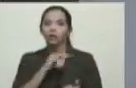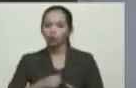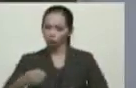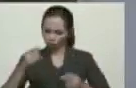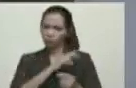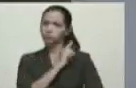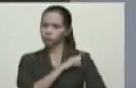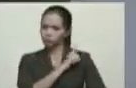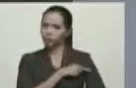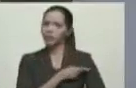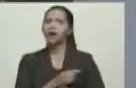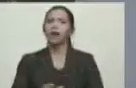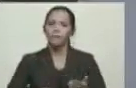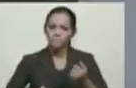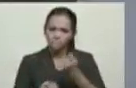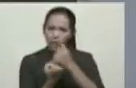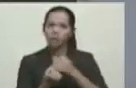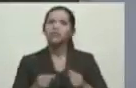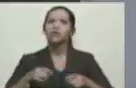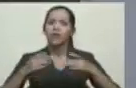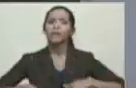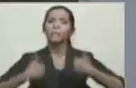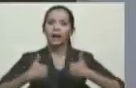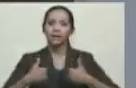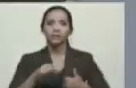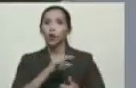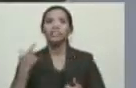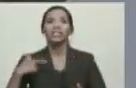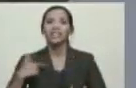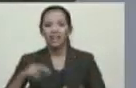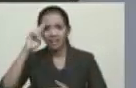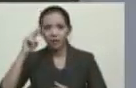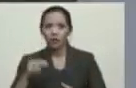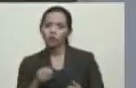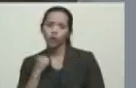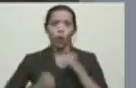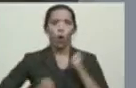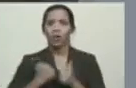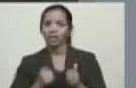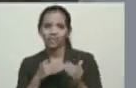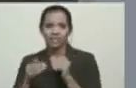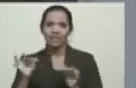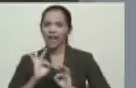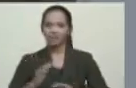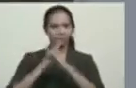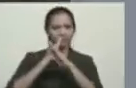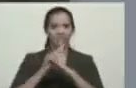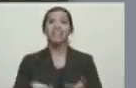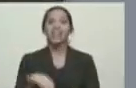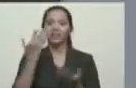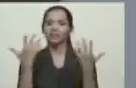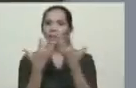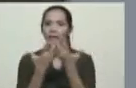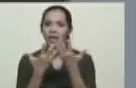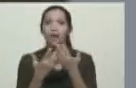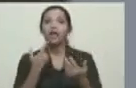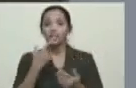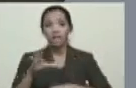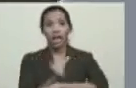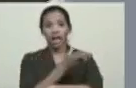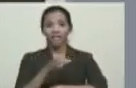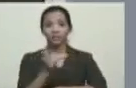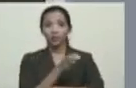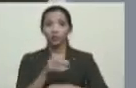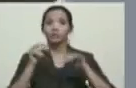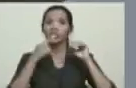mucho mejor, así sabrán que no tenía razón. Correrás hacia adelante y nadie te podrá parar. Levántate y pelea, levántate y pelea. Eso se dijo 8 años antes